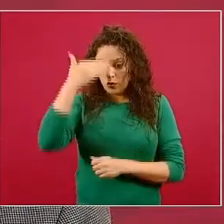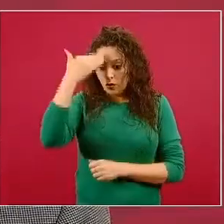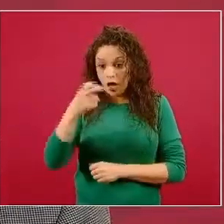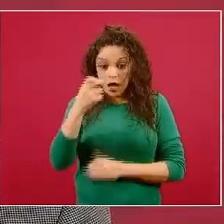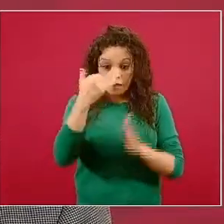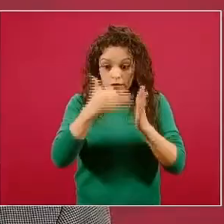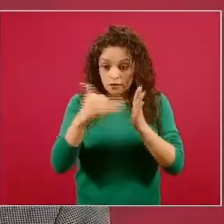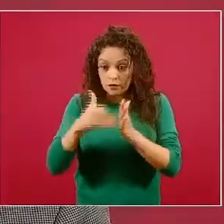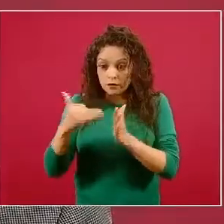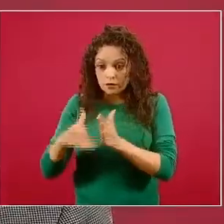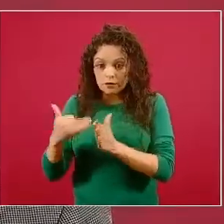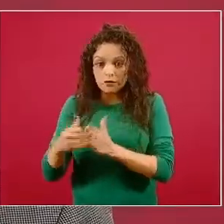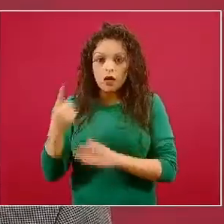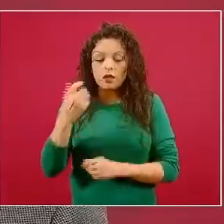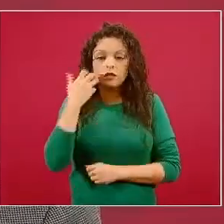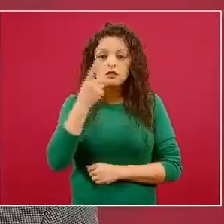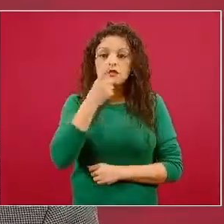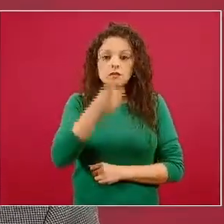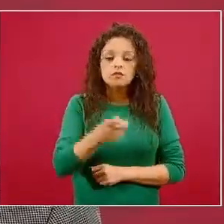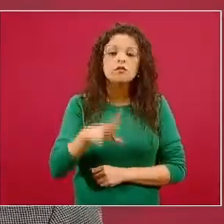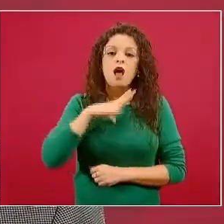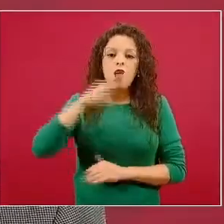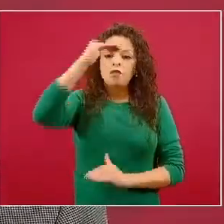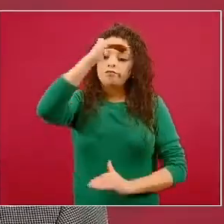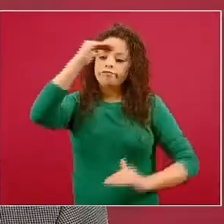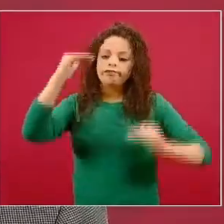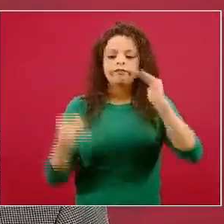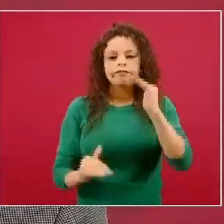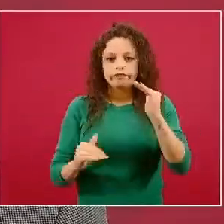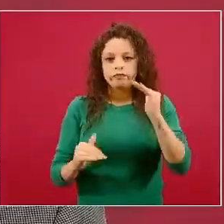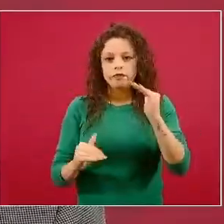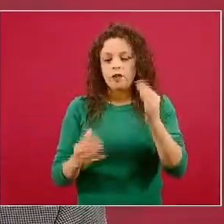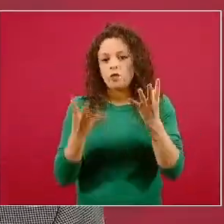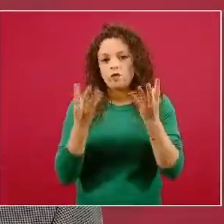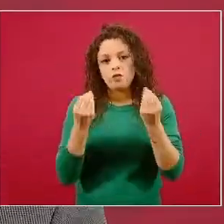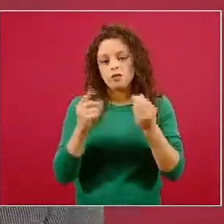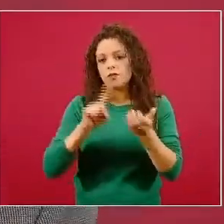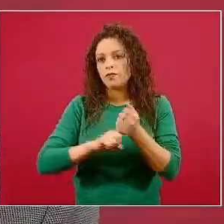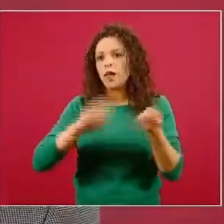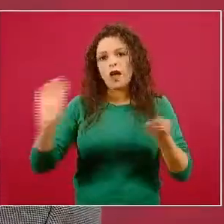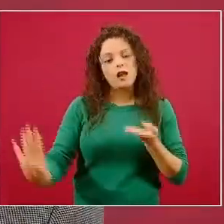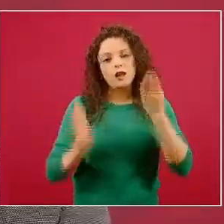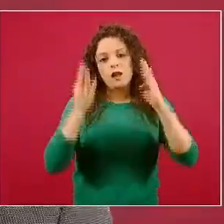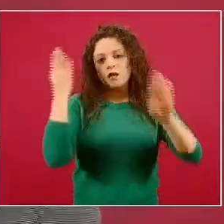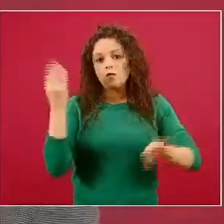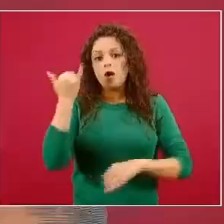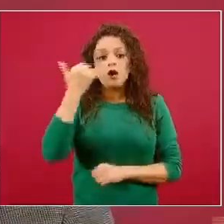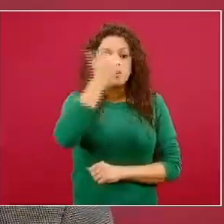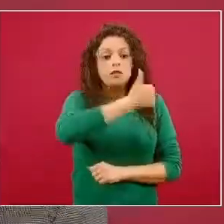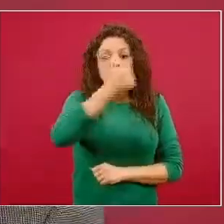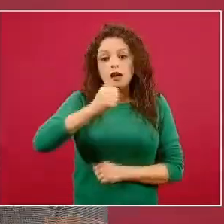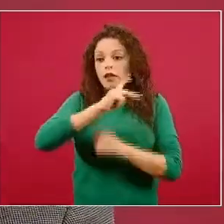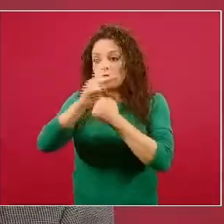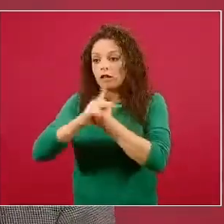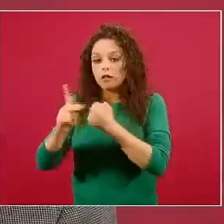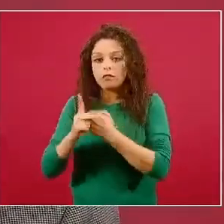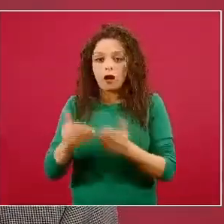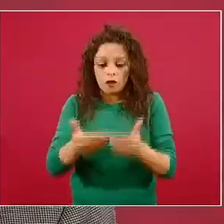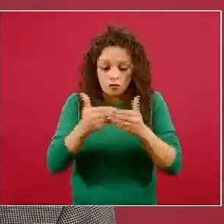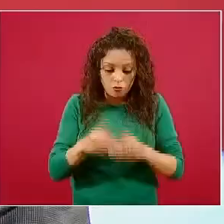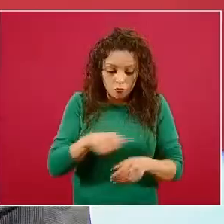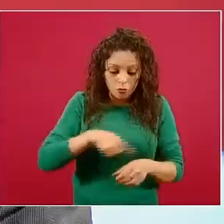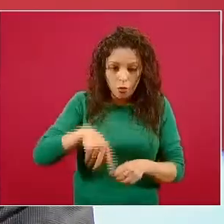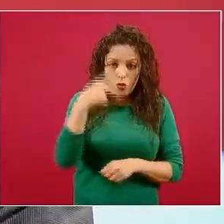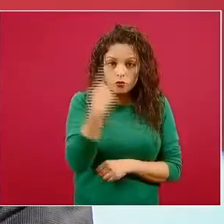una distribución inequitativa de la riqueza a nivel mundial. Y al interior de cada país también una